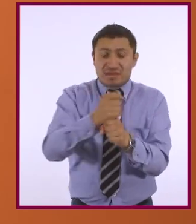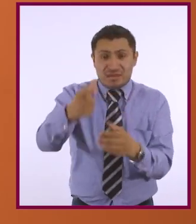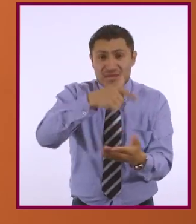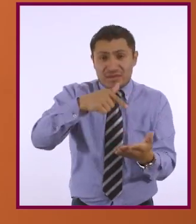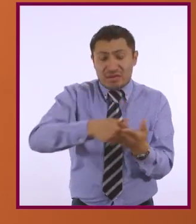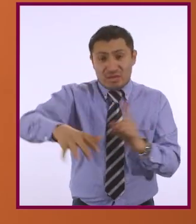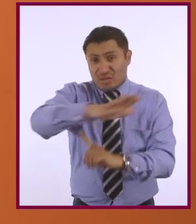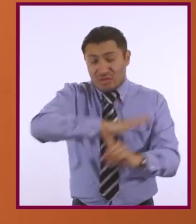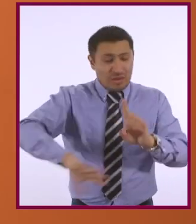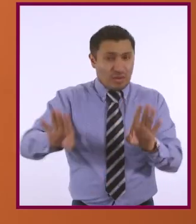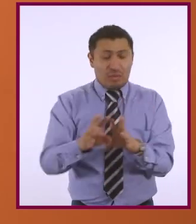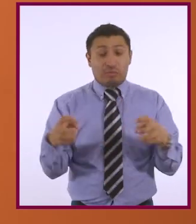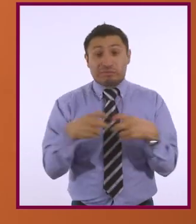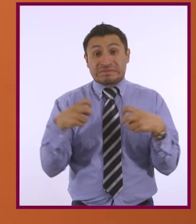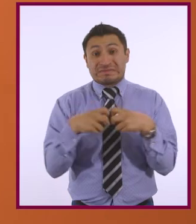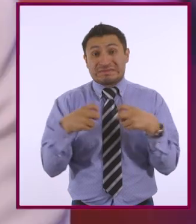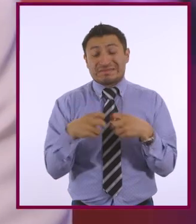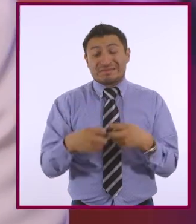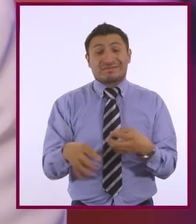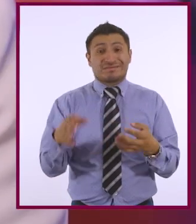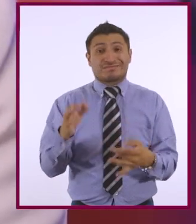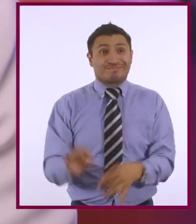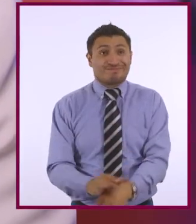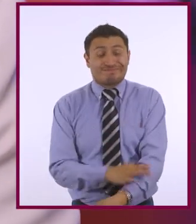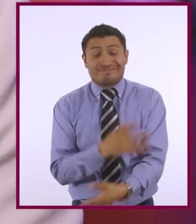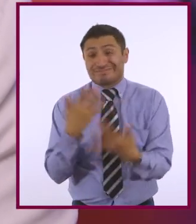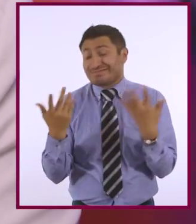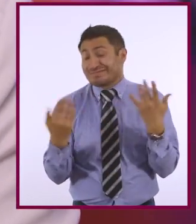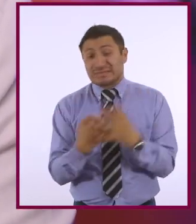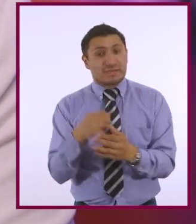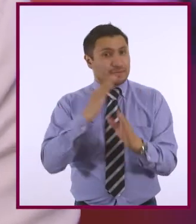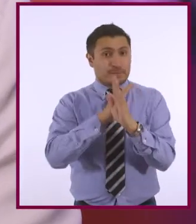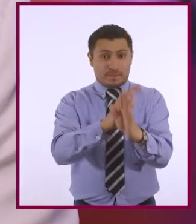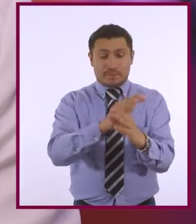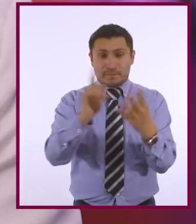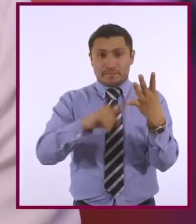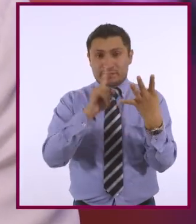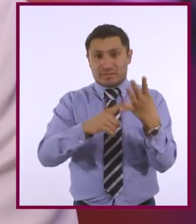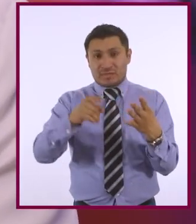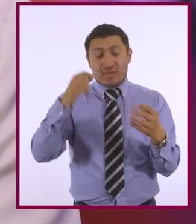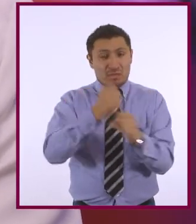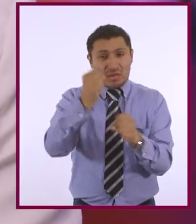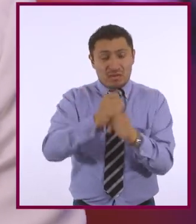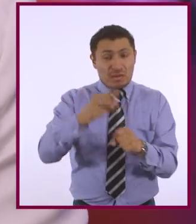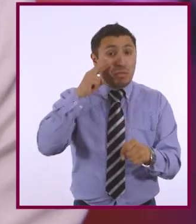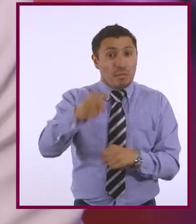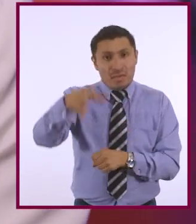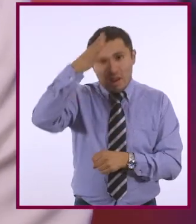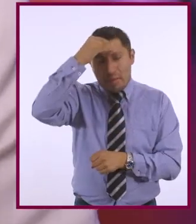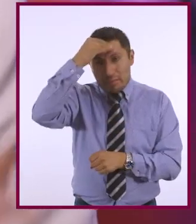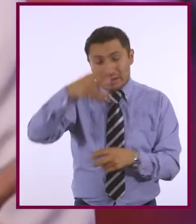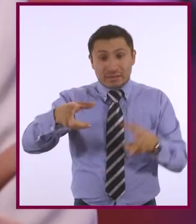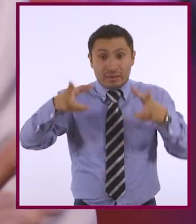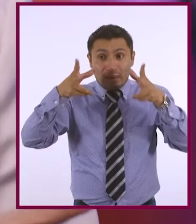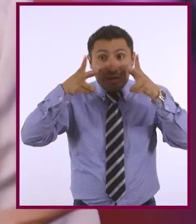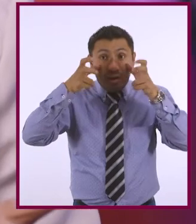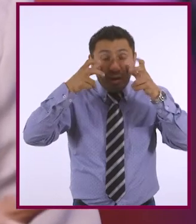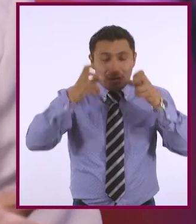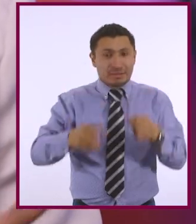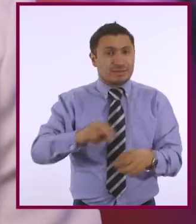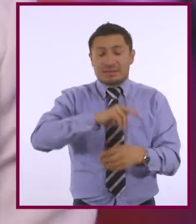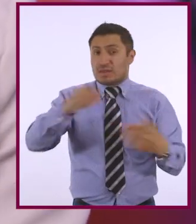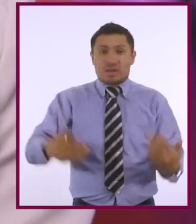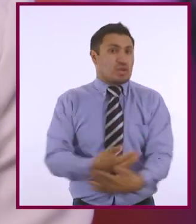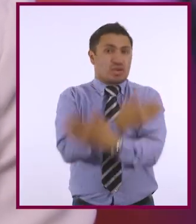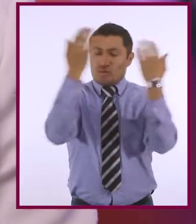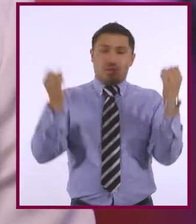estrés y ansiedad. Debemos evitarlos. 4. La violencia se aprende y se reproduce. Así es, nadie nace siendo violenta o